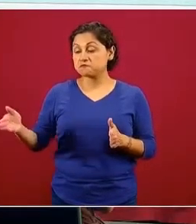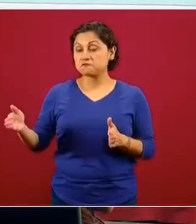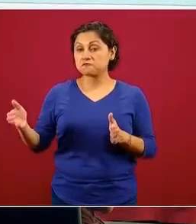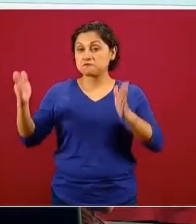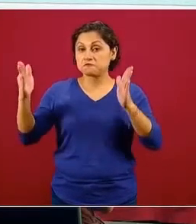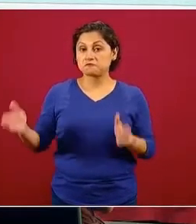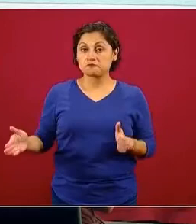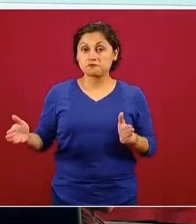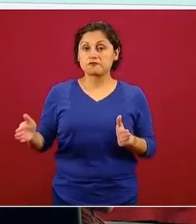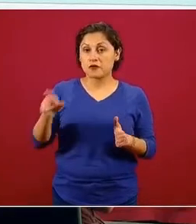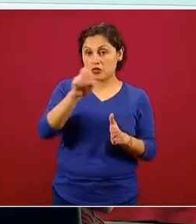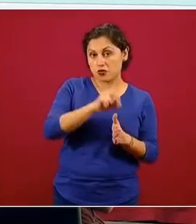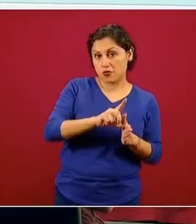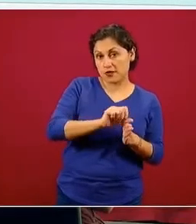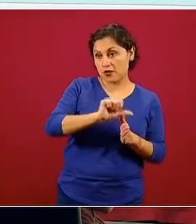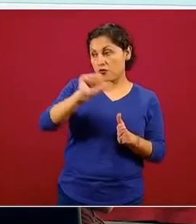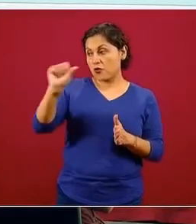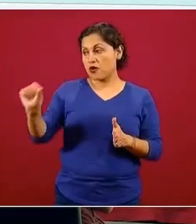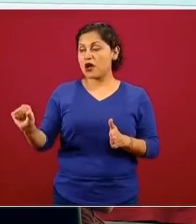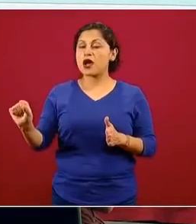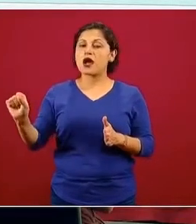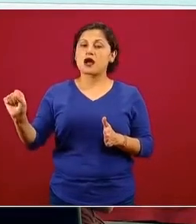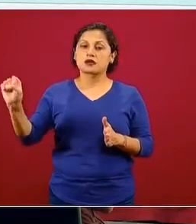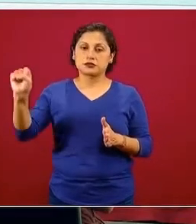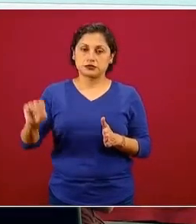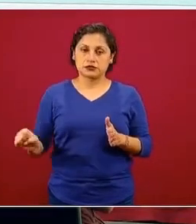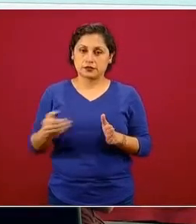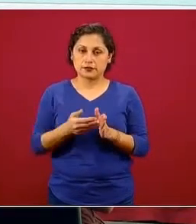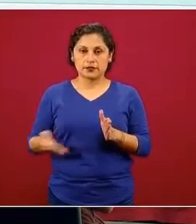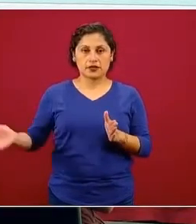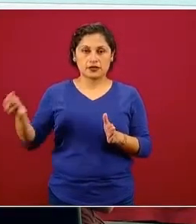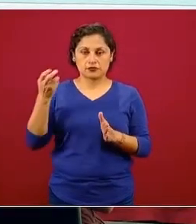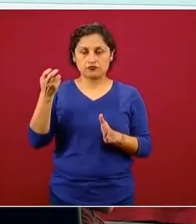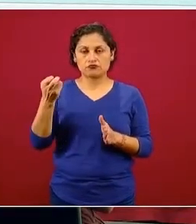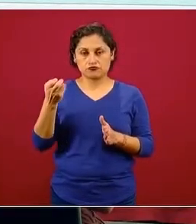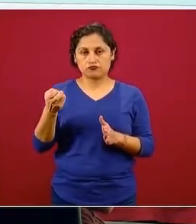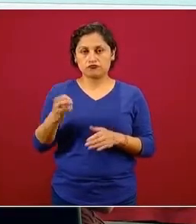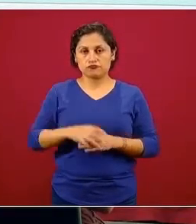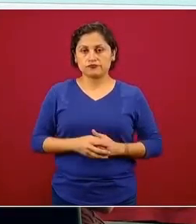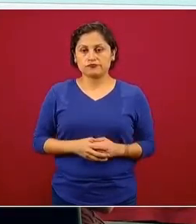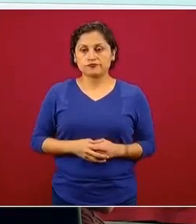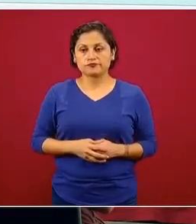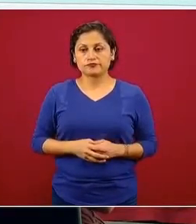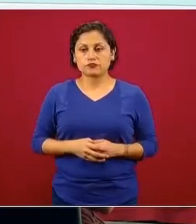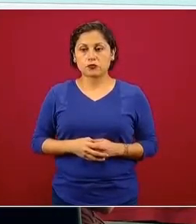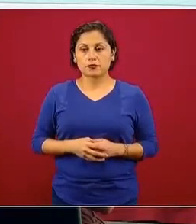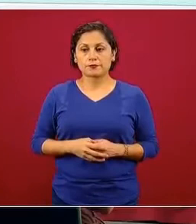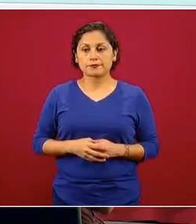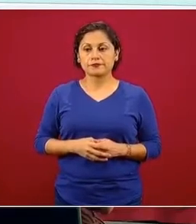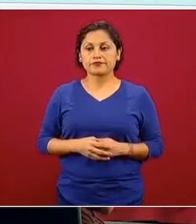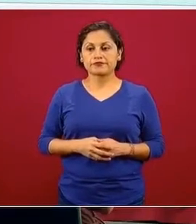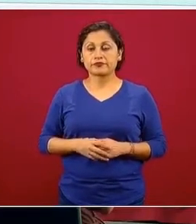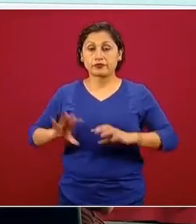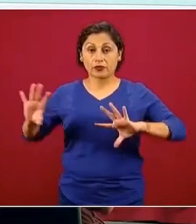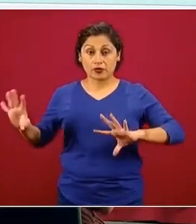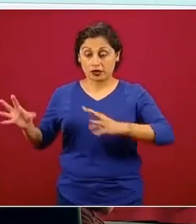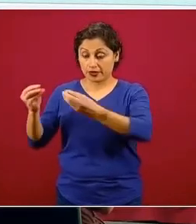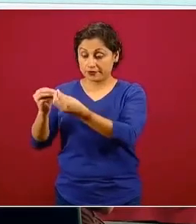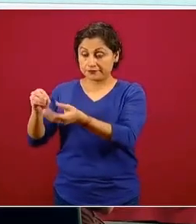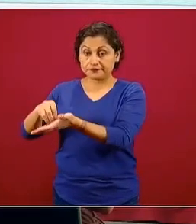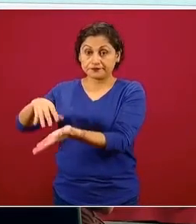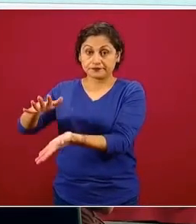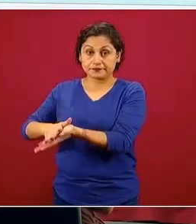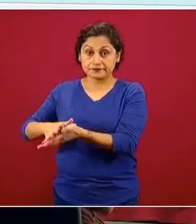epidemiológicas empiezan los domingos. Es una convención general. Por lo tanto, agregamos con respecto a lo que hemos venido informando